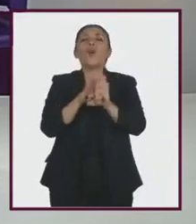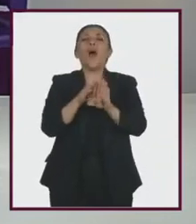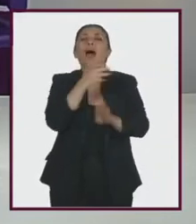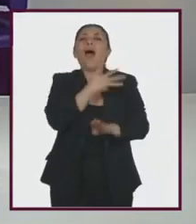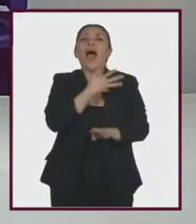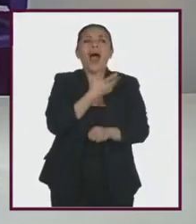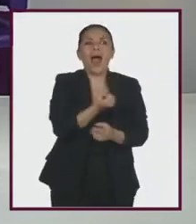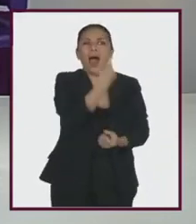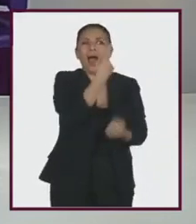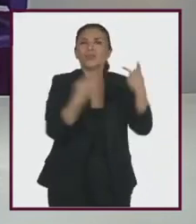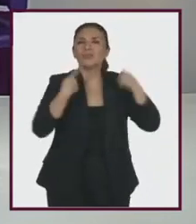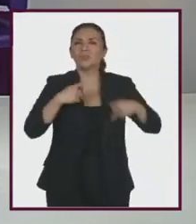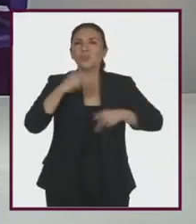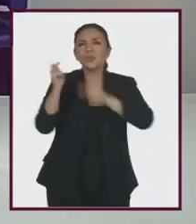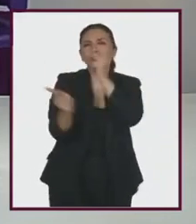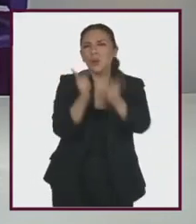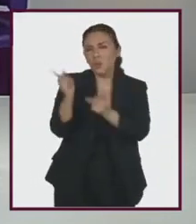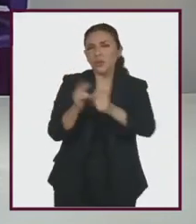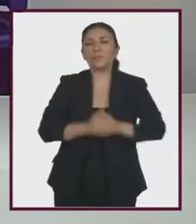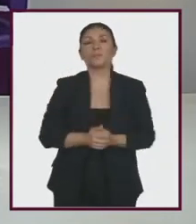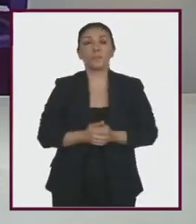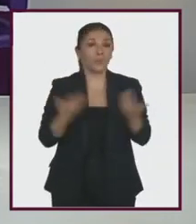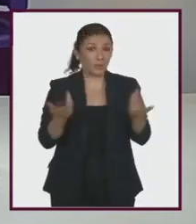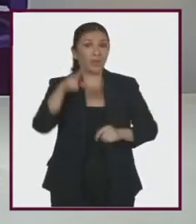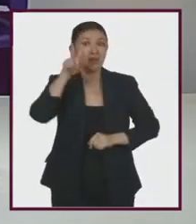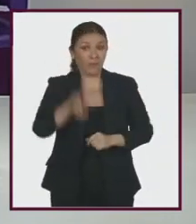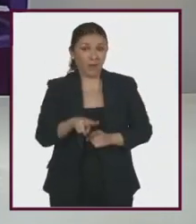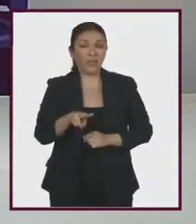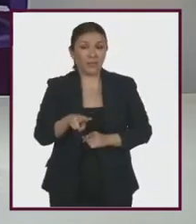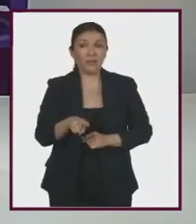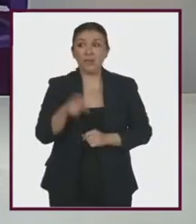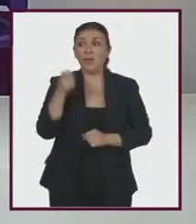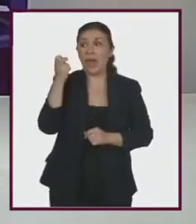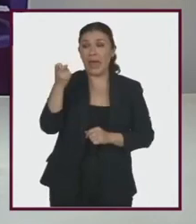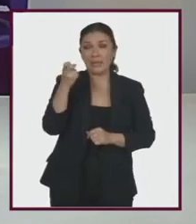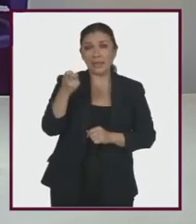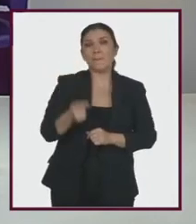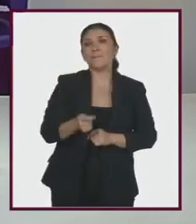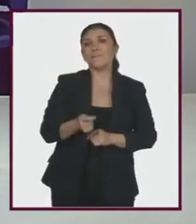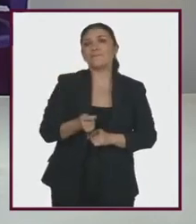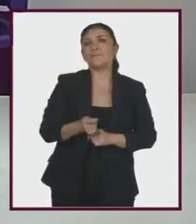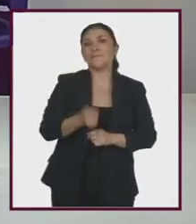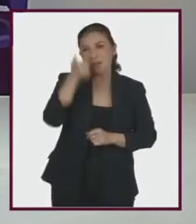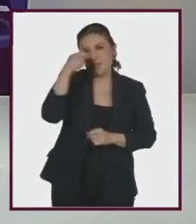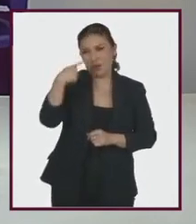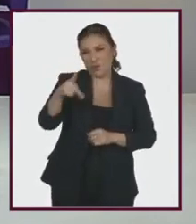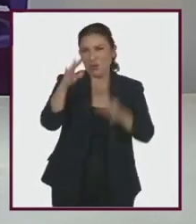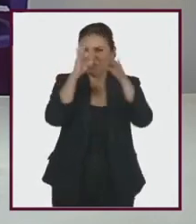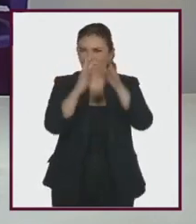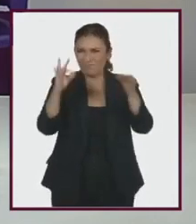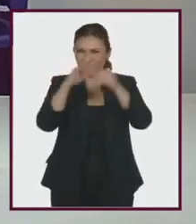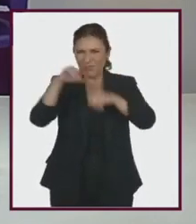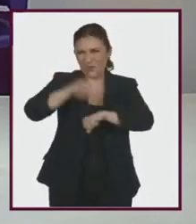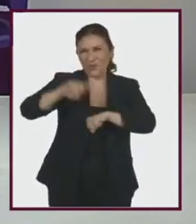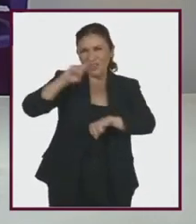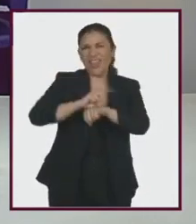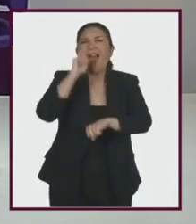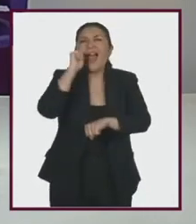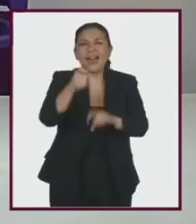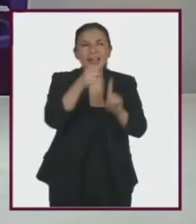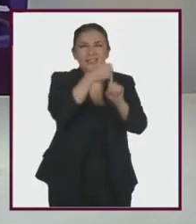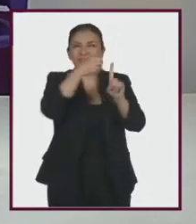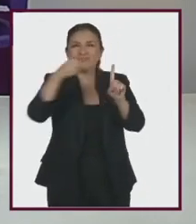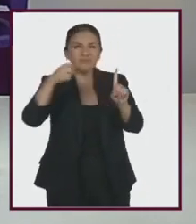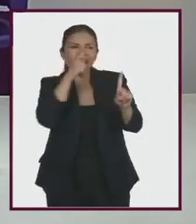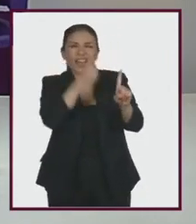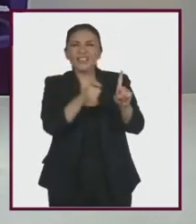del público, Por supuesto. Porque si bien este es el primer bloque de la doctora, abarcando lo que es la definición de las